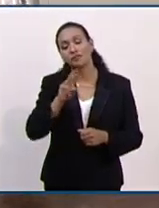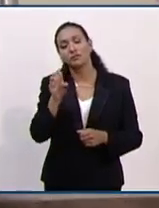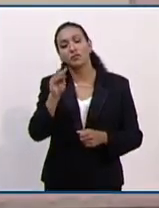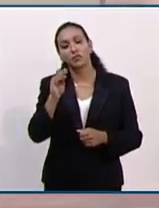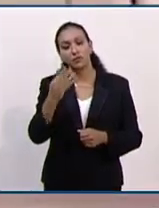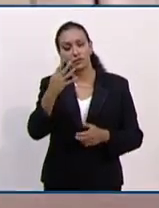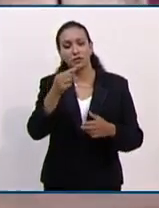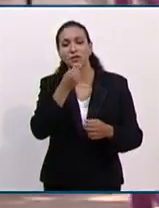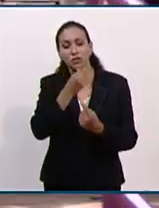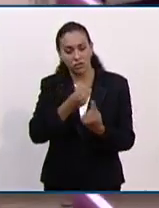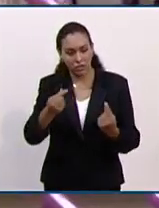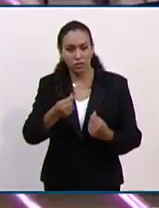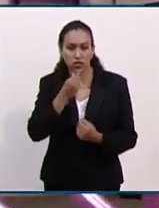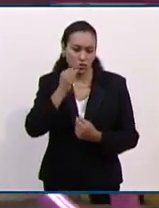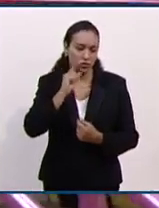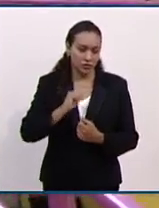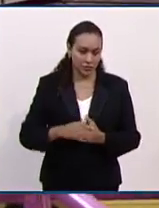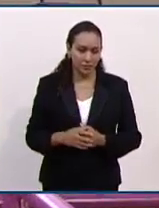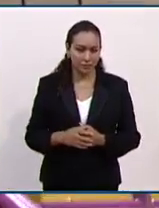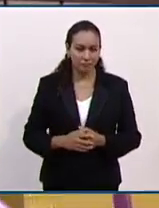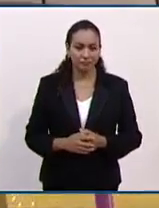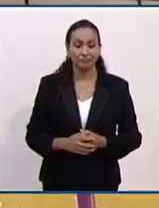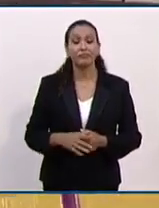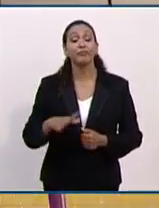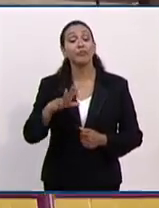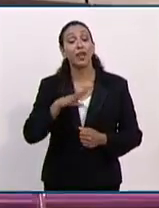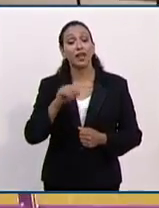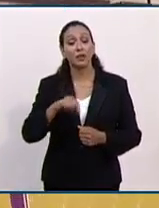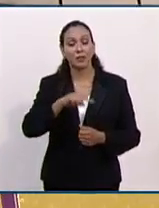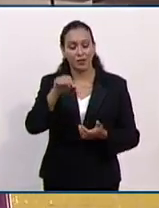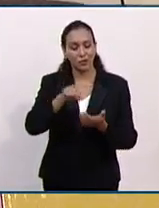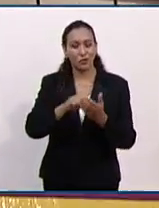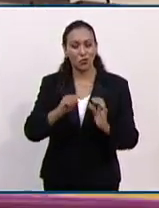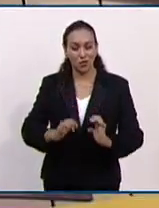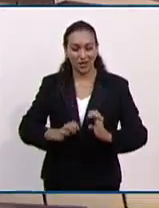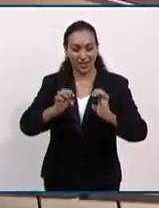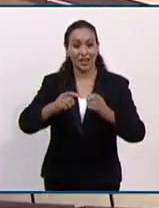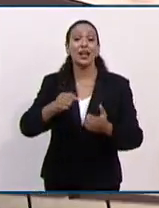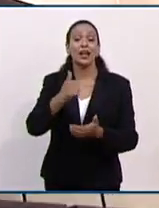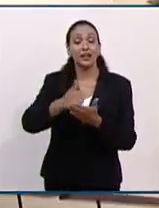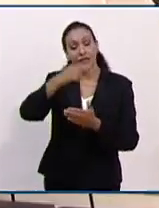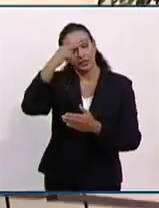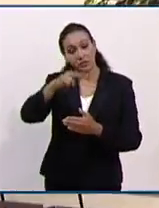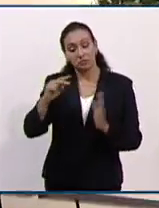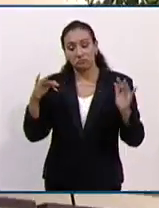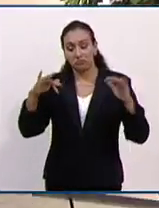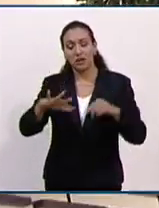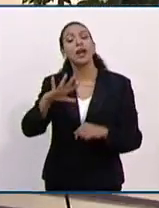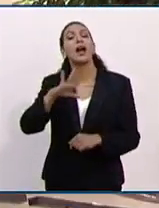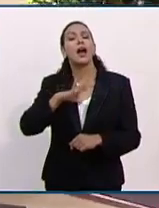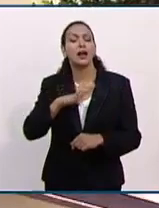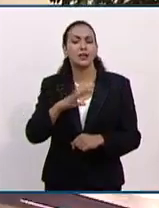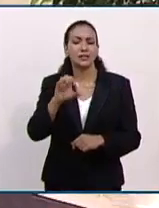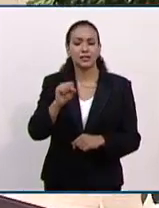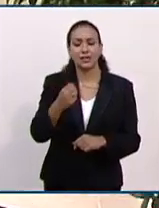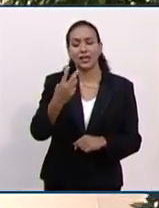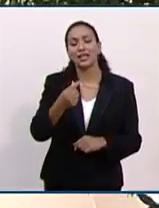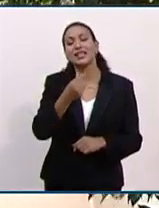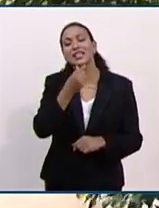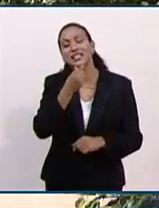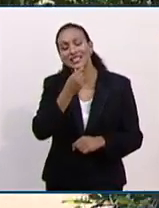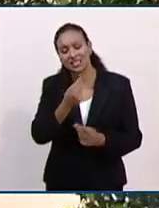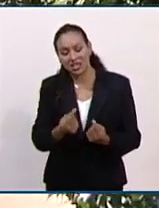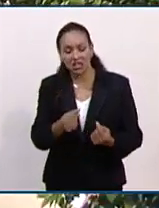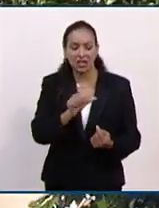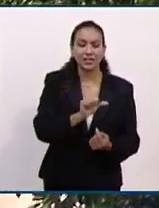395 niños y niñas. También una estancia infantil en la capital del país, a la que asisten 63 menores de entre